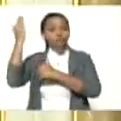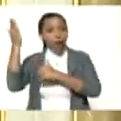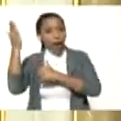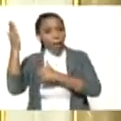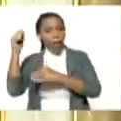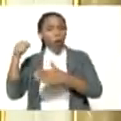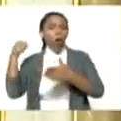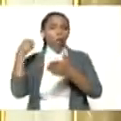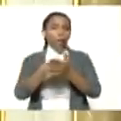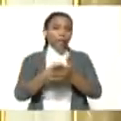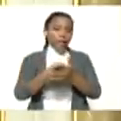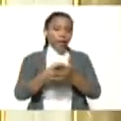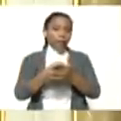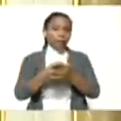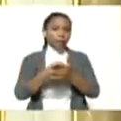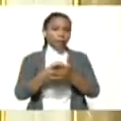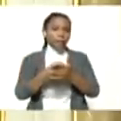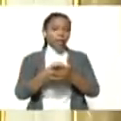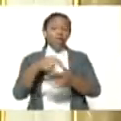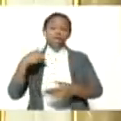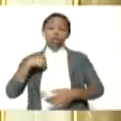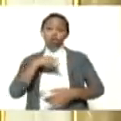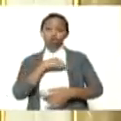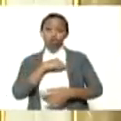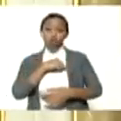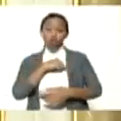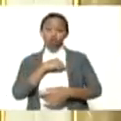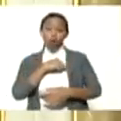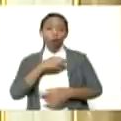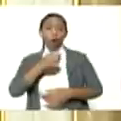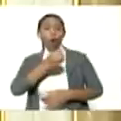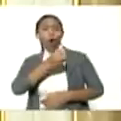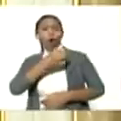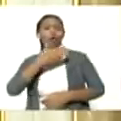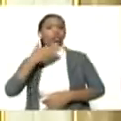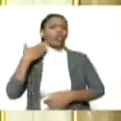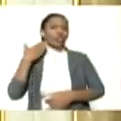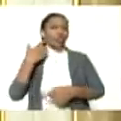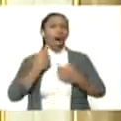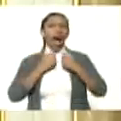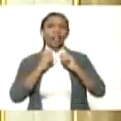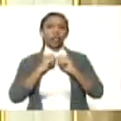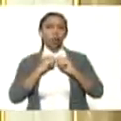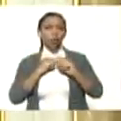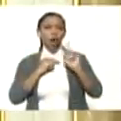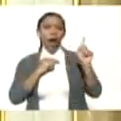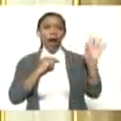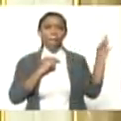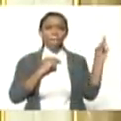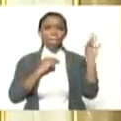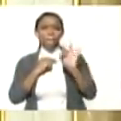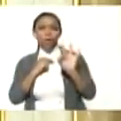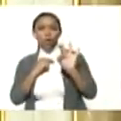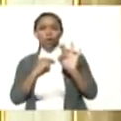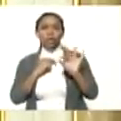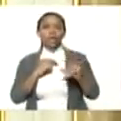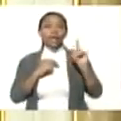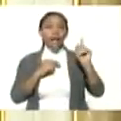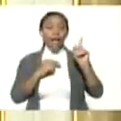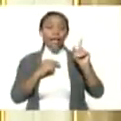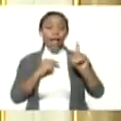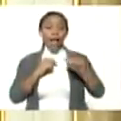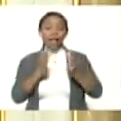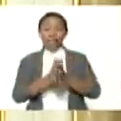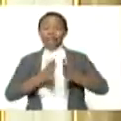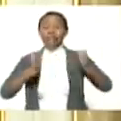los golpistas. Y nosotros lanzamos orgullosos a Aristóbulo. Y fue el gran paso que